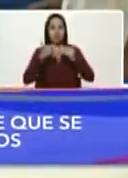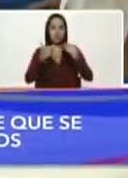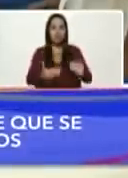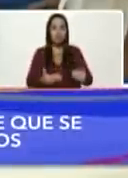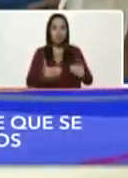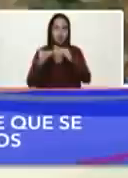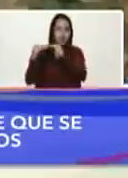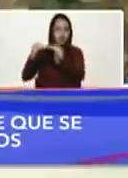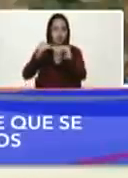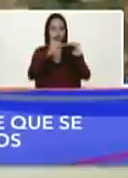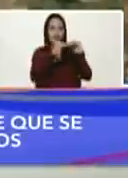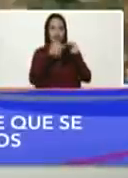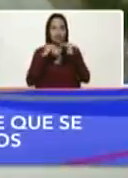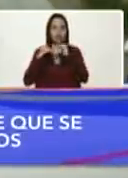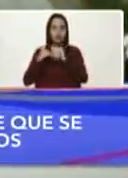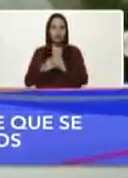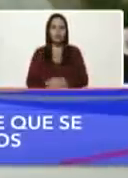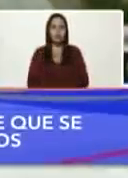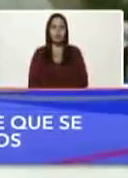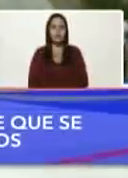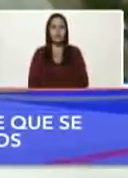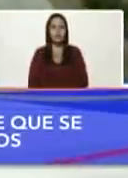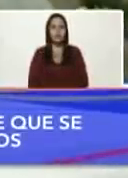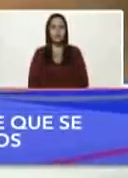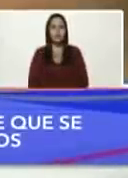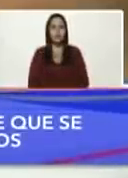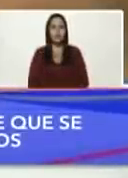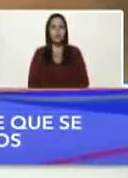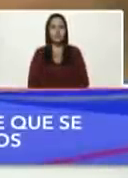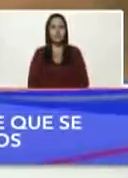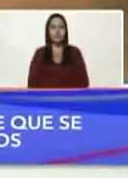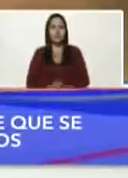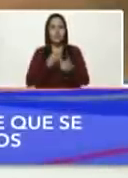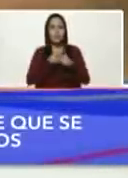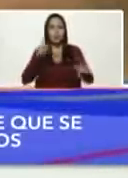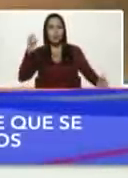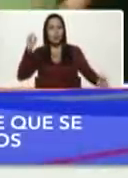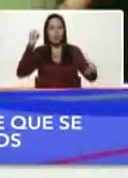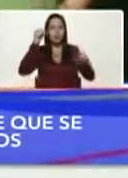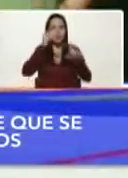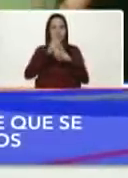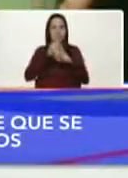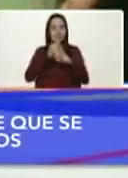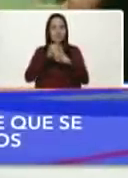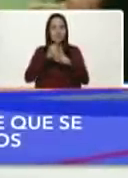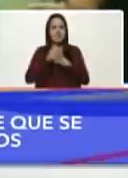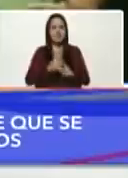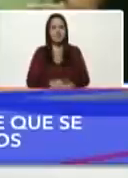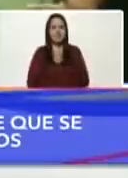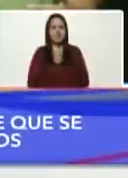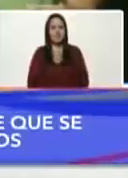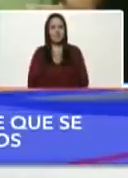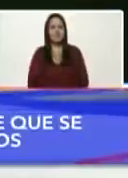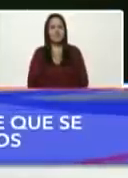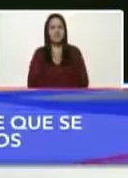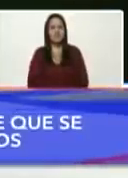cosa. Pero sin lugar a dudas, la gran meta, ministro Carlos Alvarado, la gran meta,